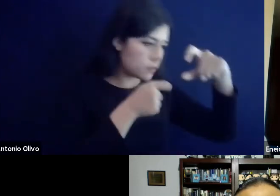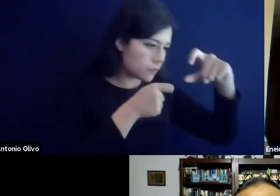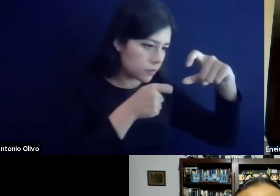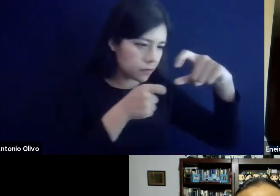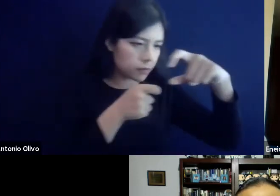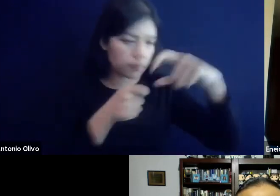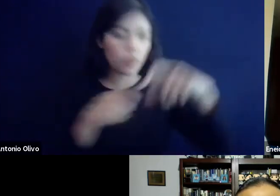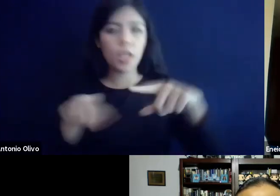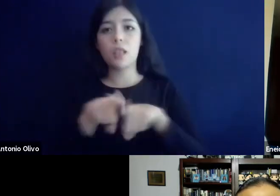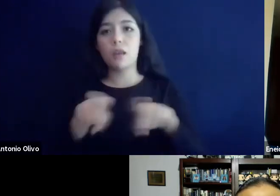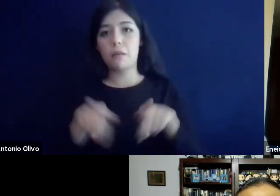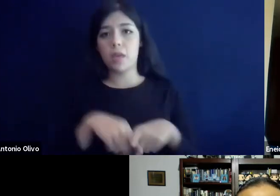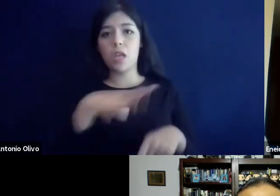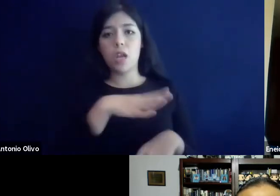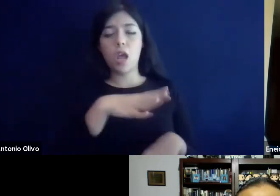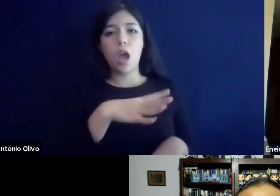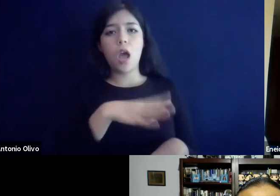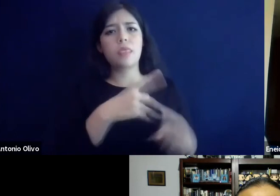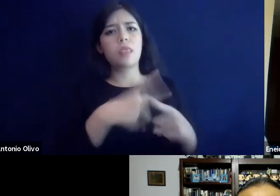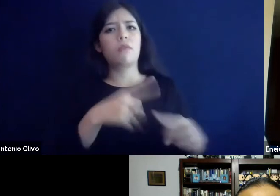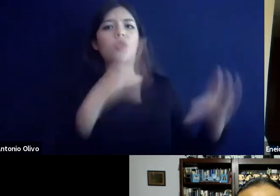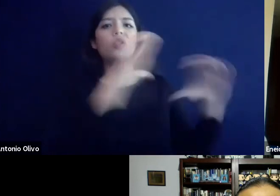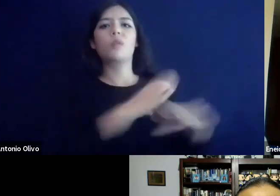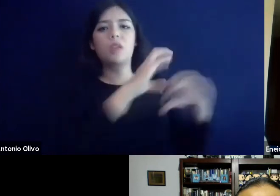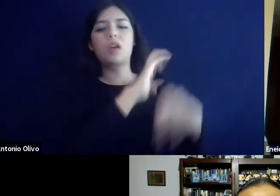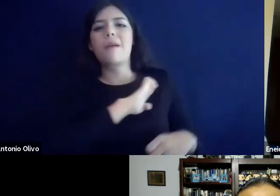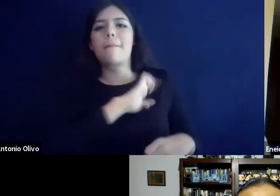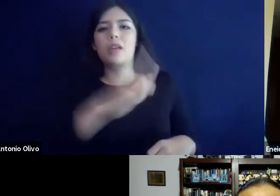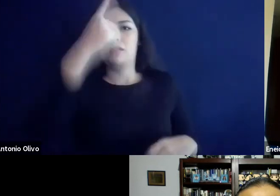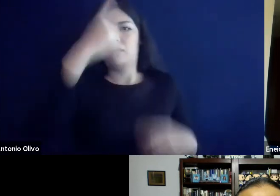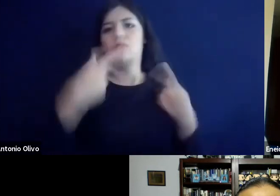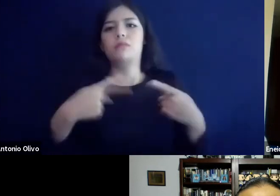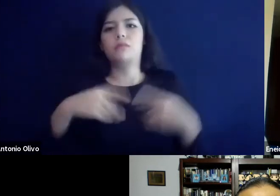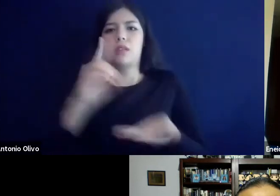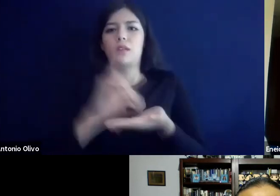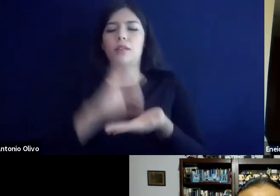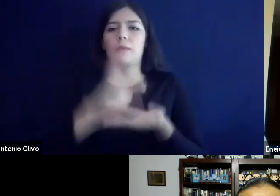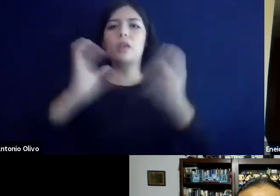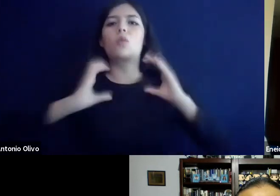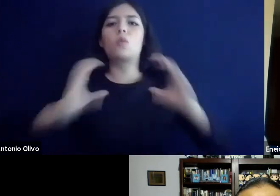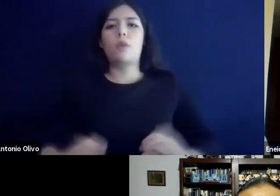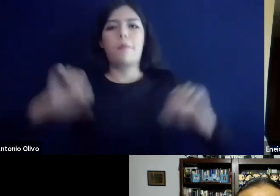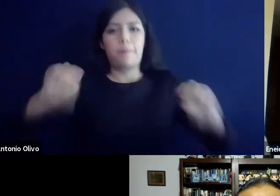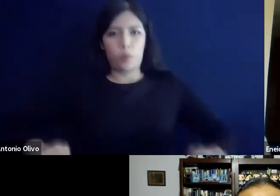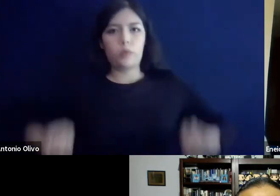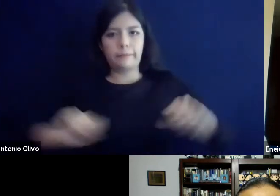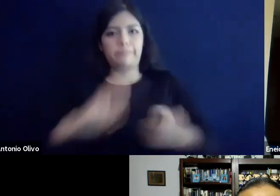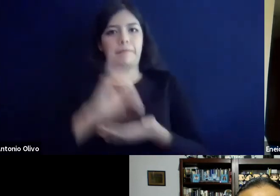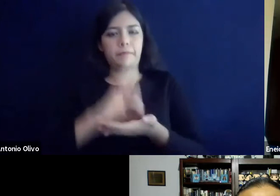discapacidad motriz, para que sea más fácil tomarlo. Y damos talleres